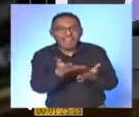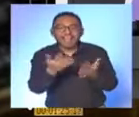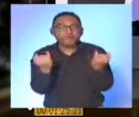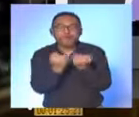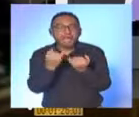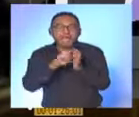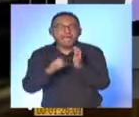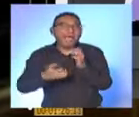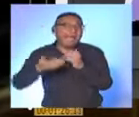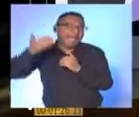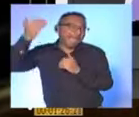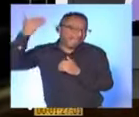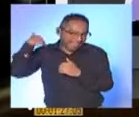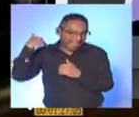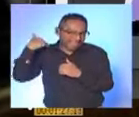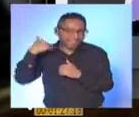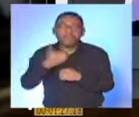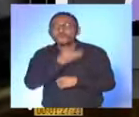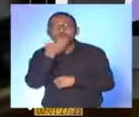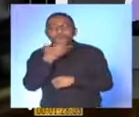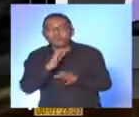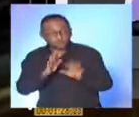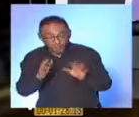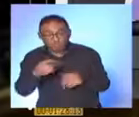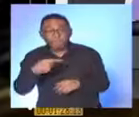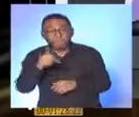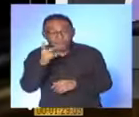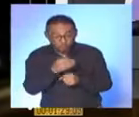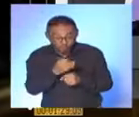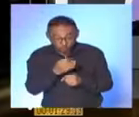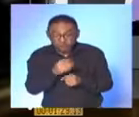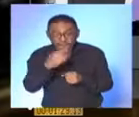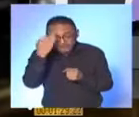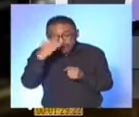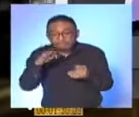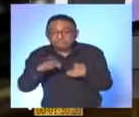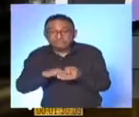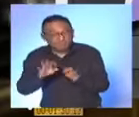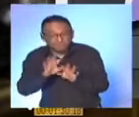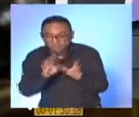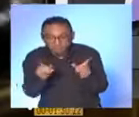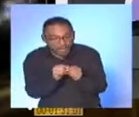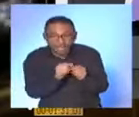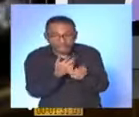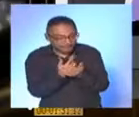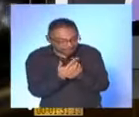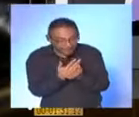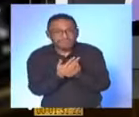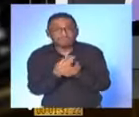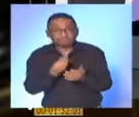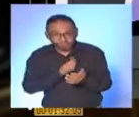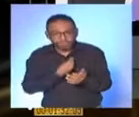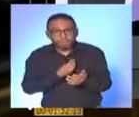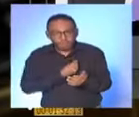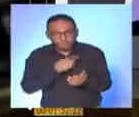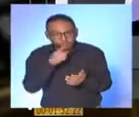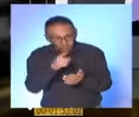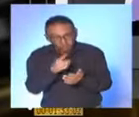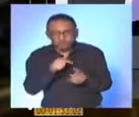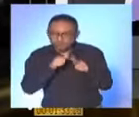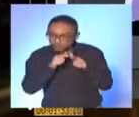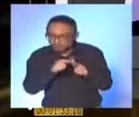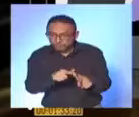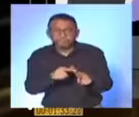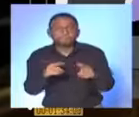hacían de manera cotidiana. Sin embargo, debemos de tomar conciencia que es temporal, que estas medidas son temporales y que tenemos que seguir guardándolas. Y que